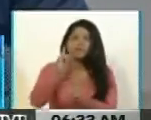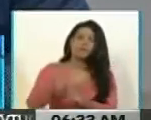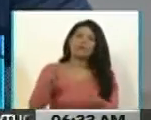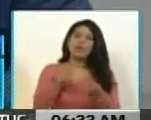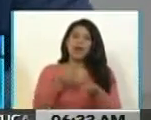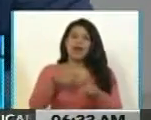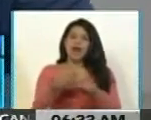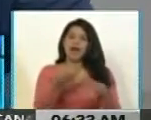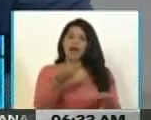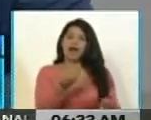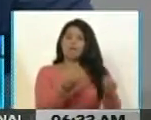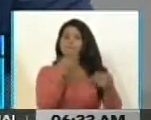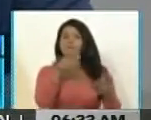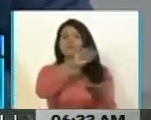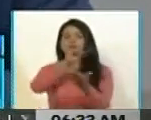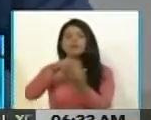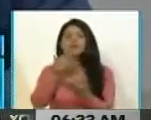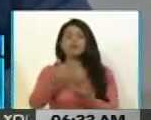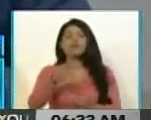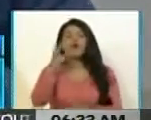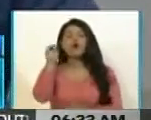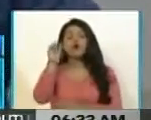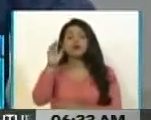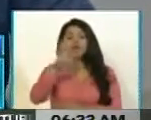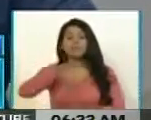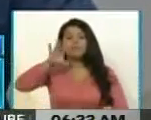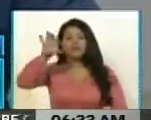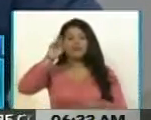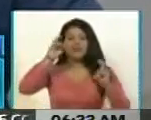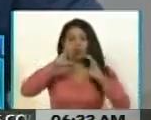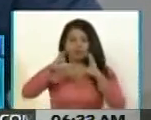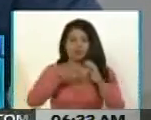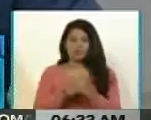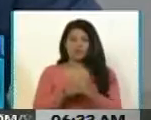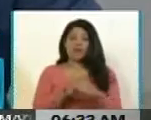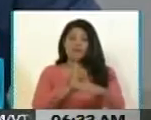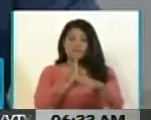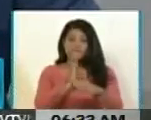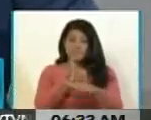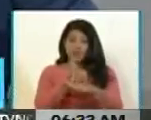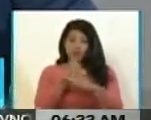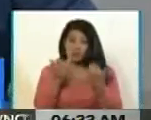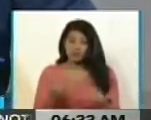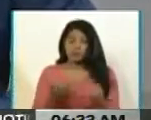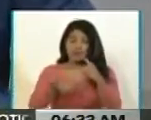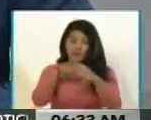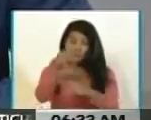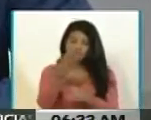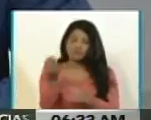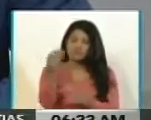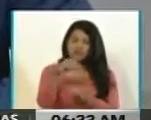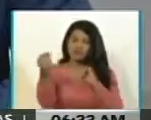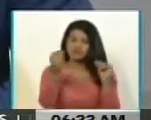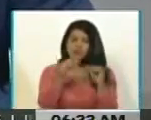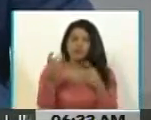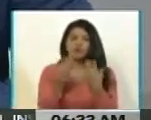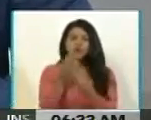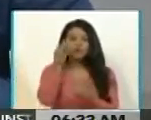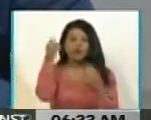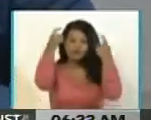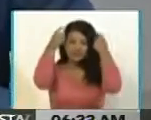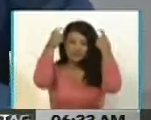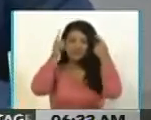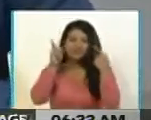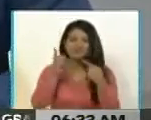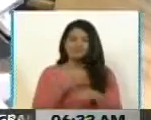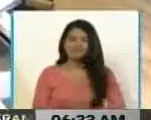por ejemplo el Congreso de la Patria, capítulo comunicadores. Vamos a hablar de eso en la próxima parte, en más de esta entrevista con Esther Quiaro en La Pauta